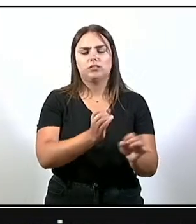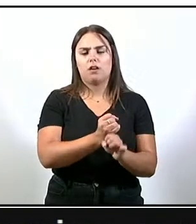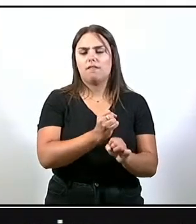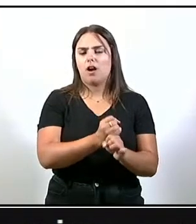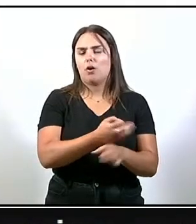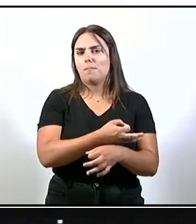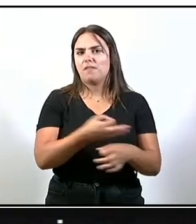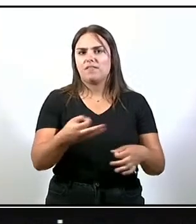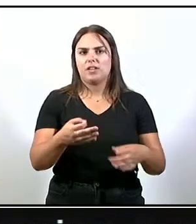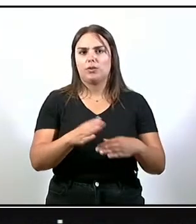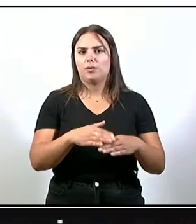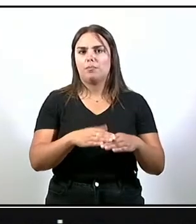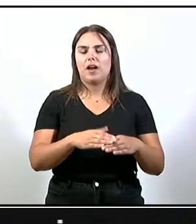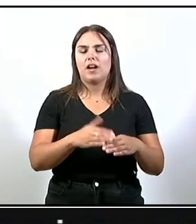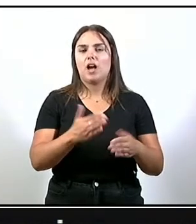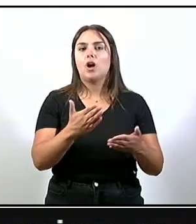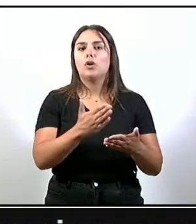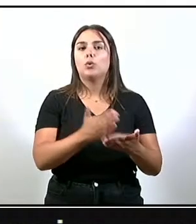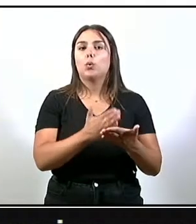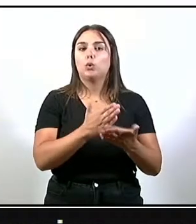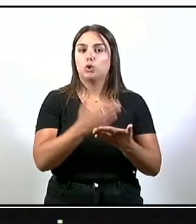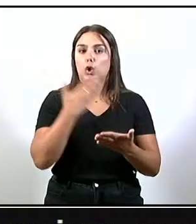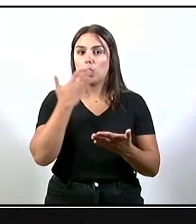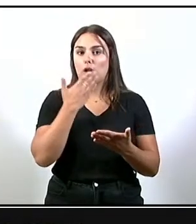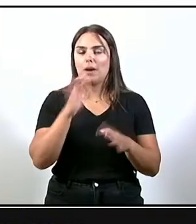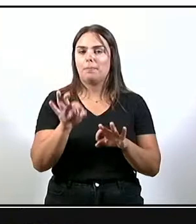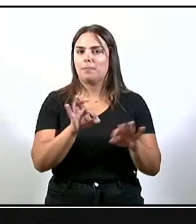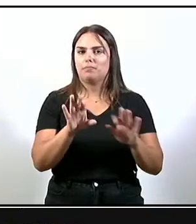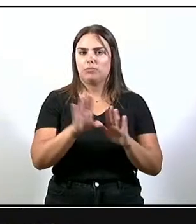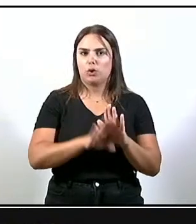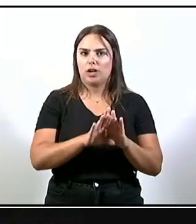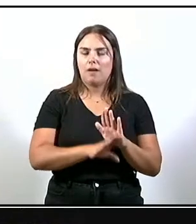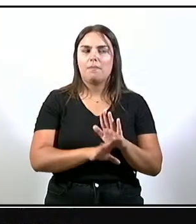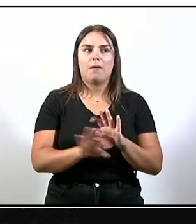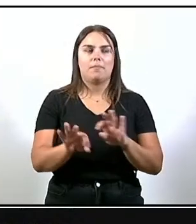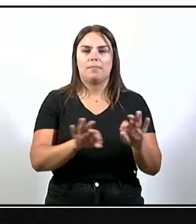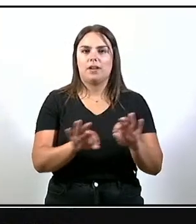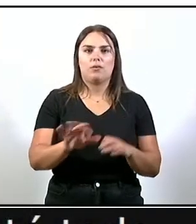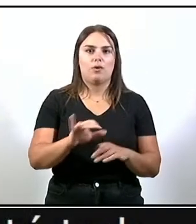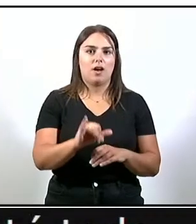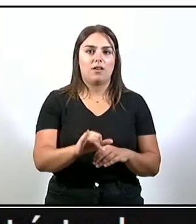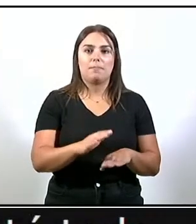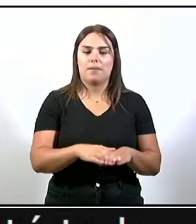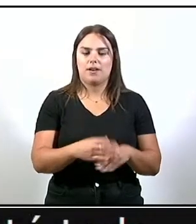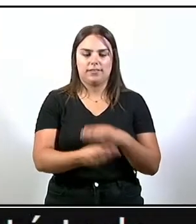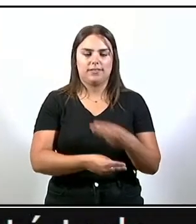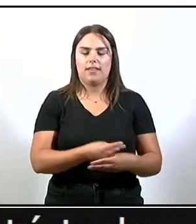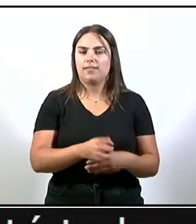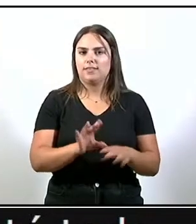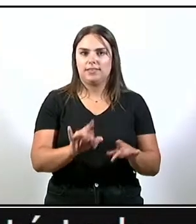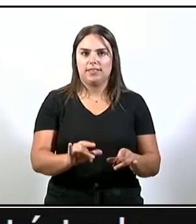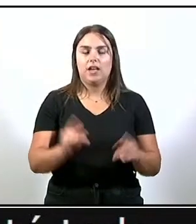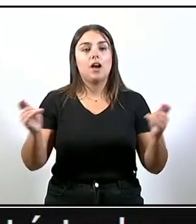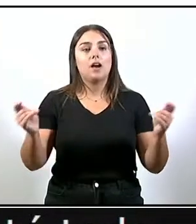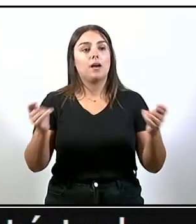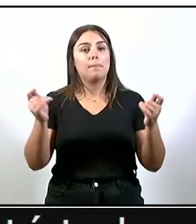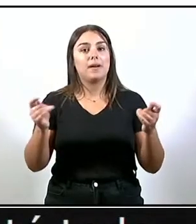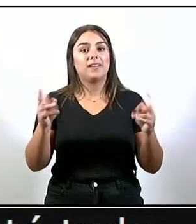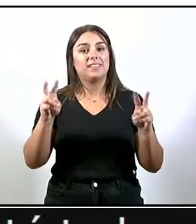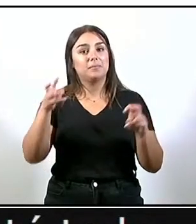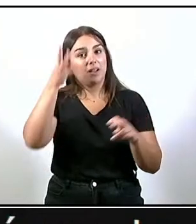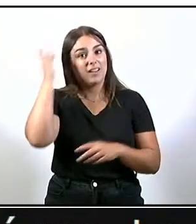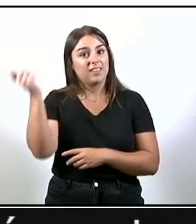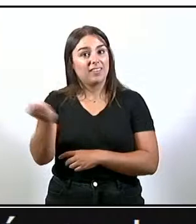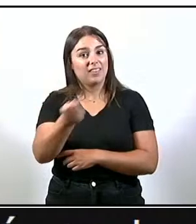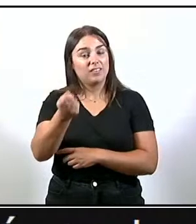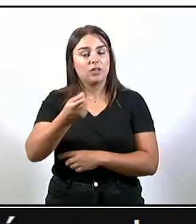la entrada del curso escolar. Está todo programado, está todo preparado para que así sea. La campaña de incendios, nosotros